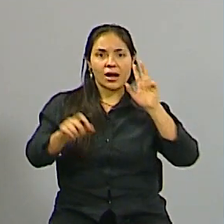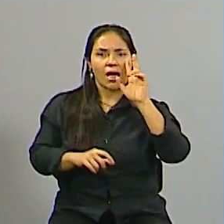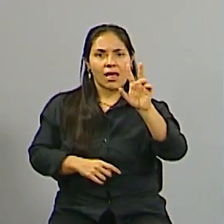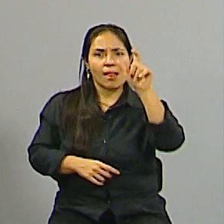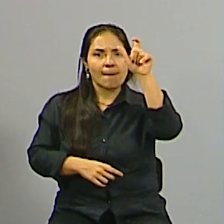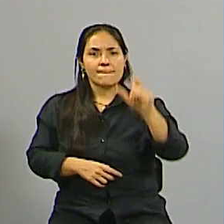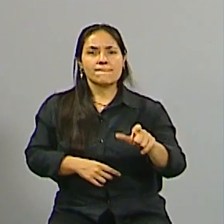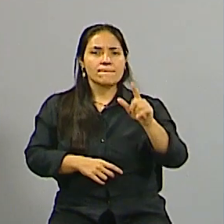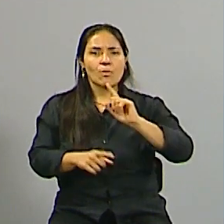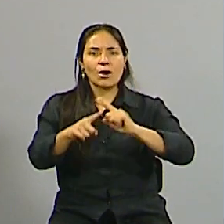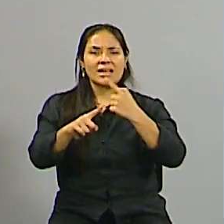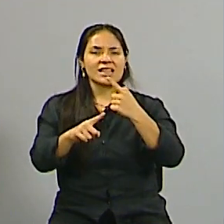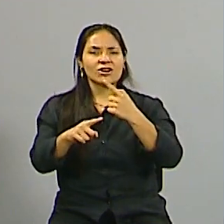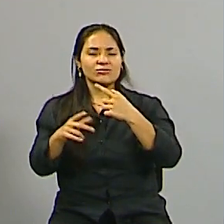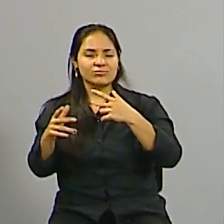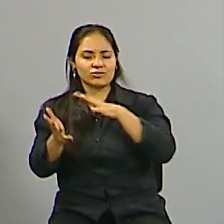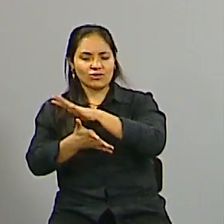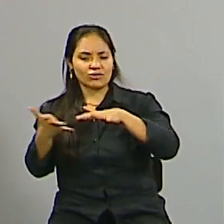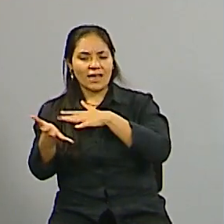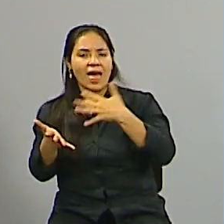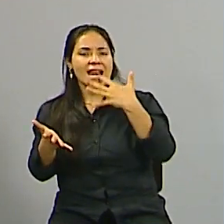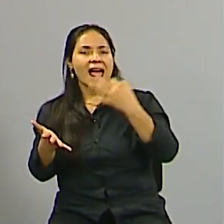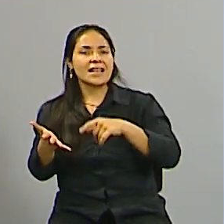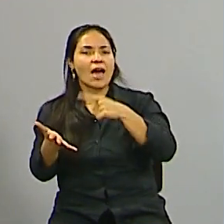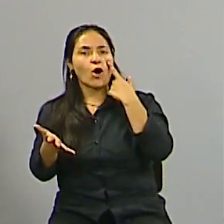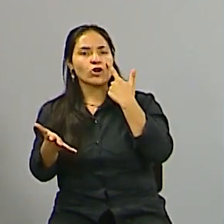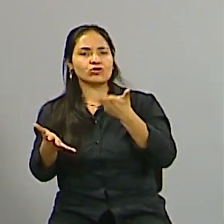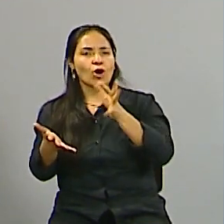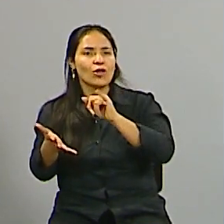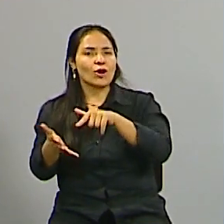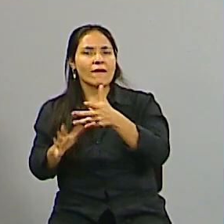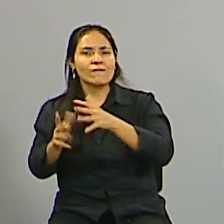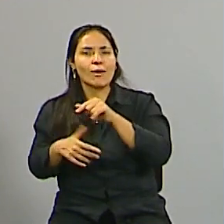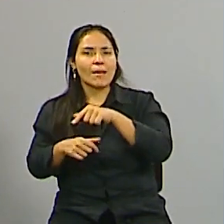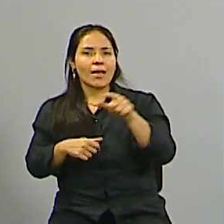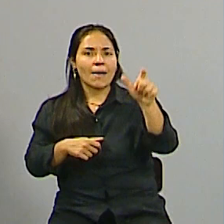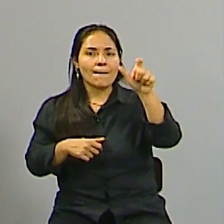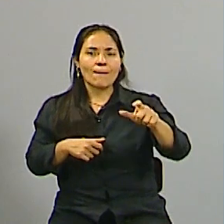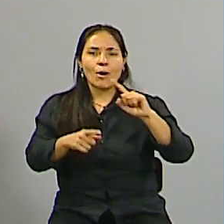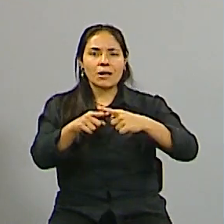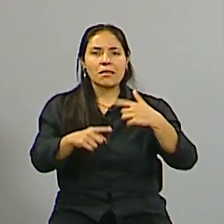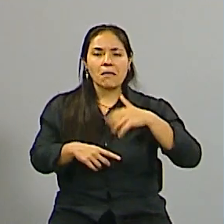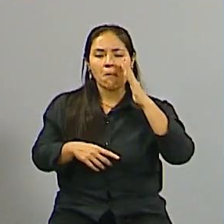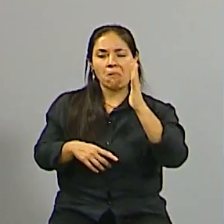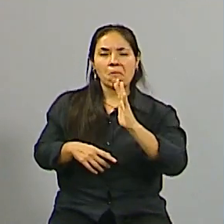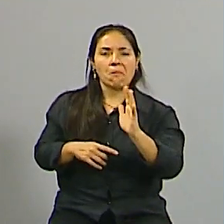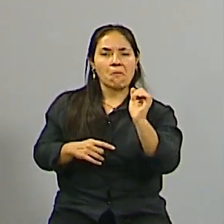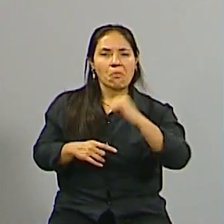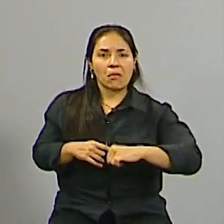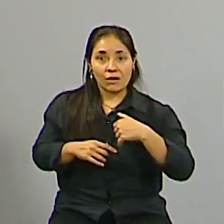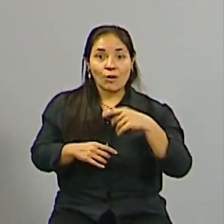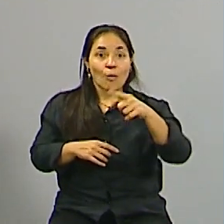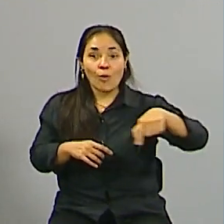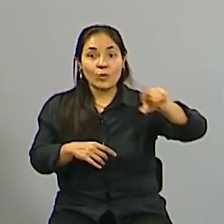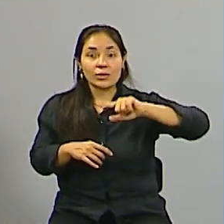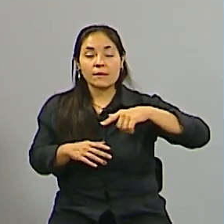están bastante alejados de la realidad del día a día de los ciudadanos. Y ustedes, bueno, apostaron a acercarse a la gente.